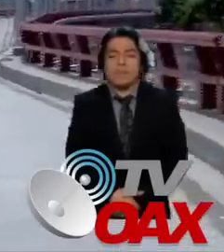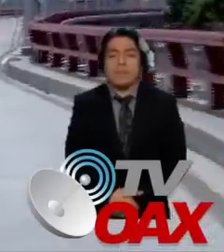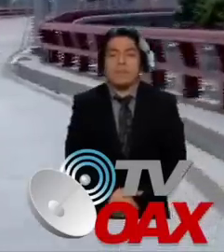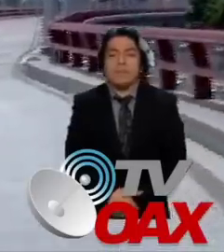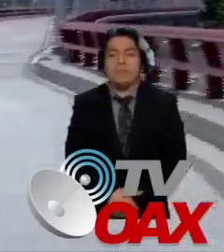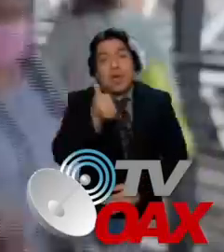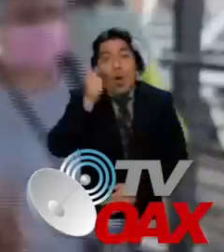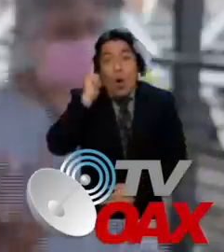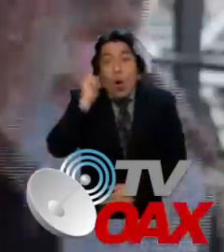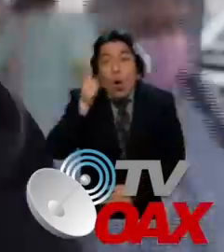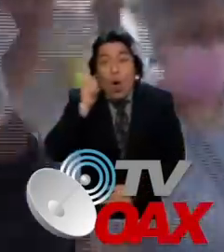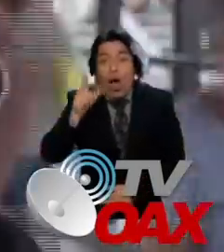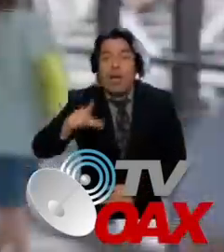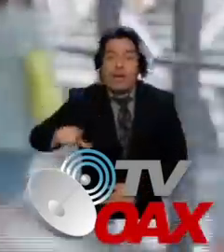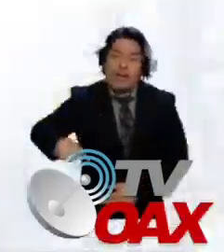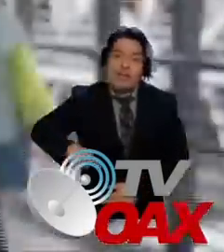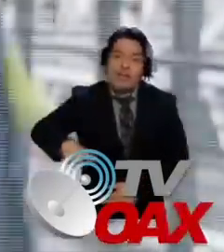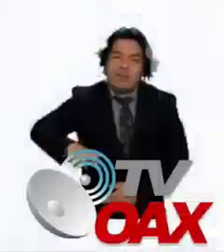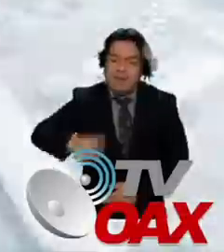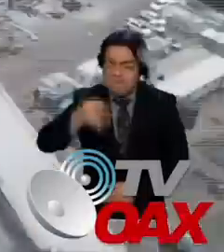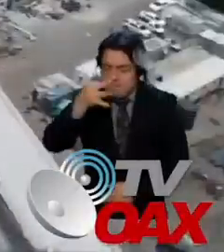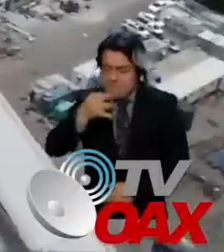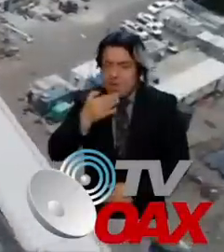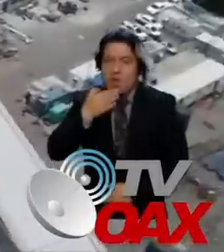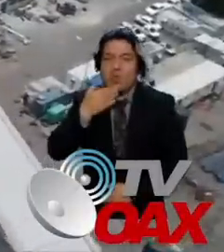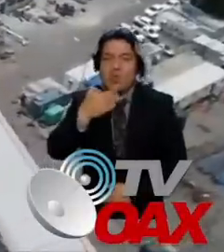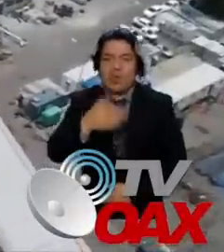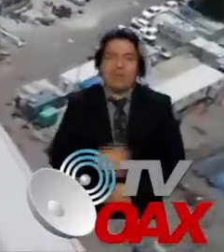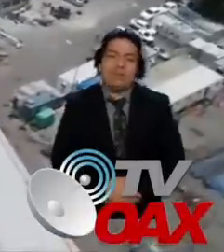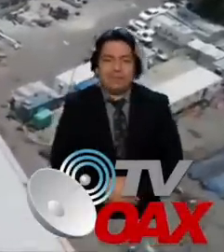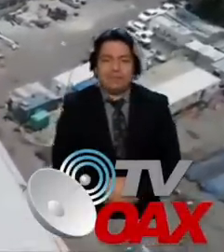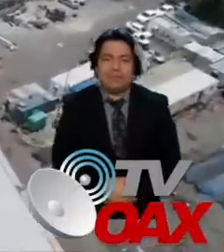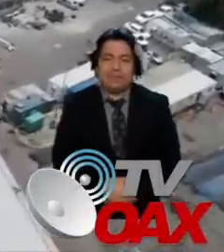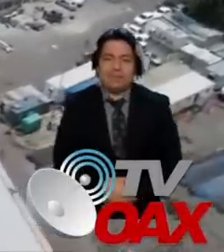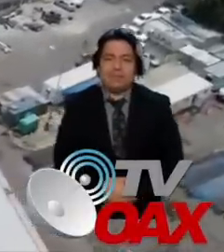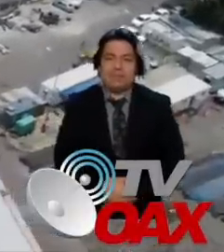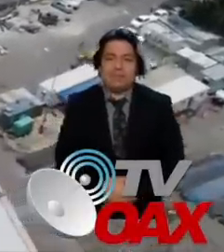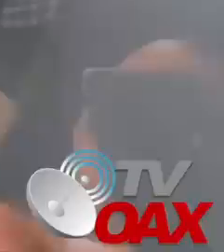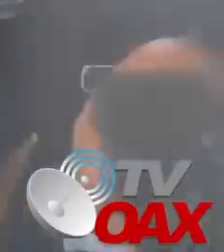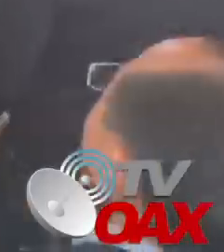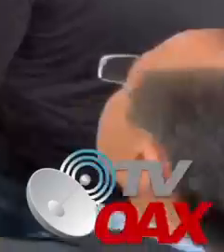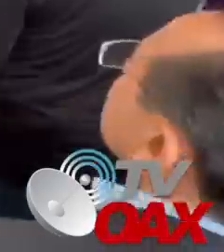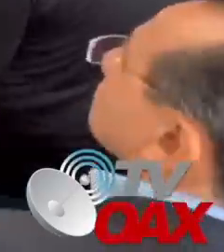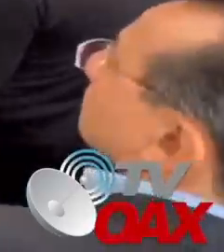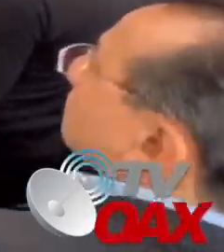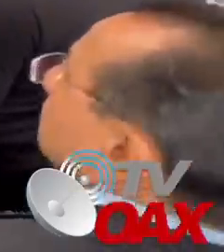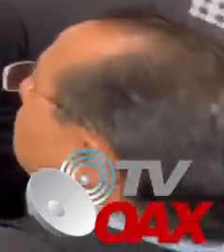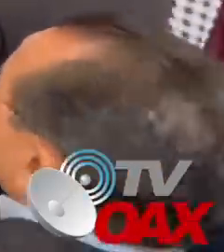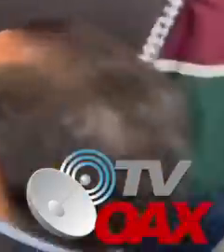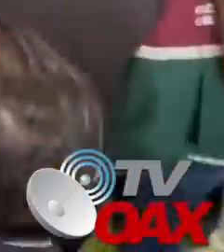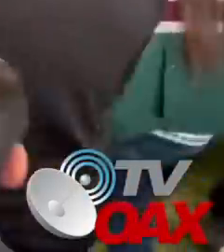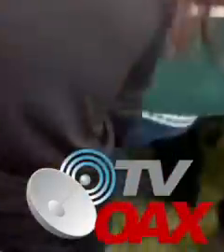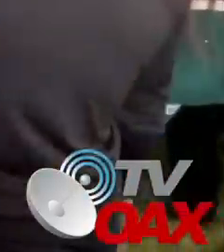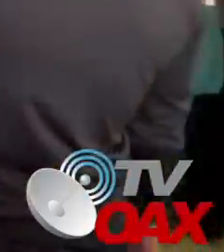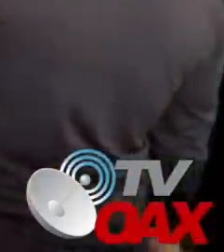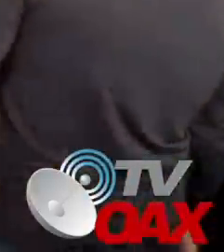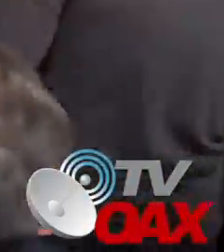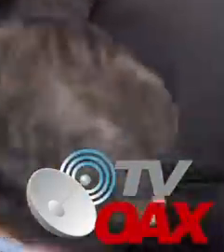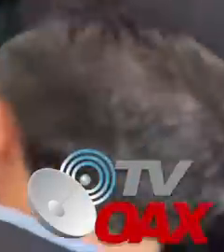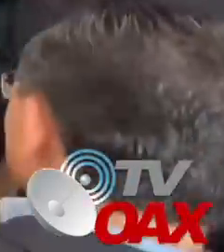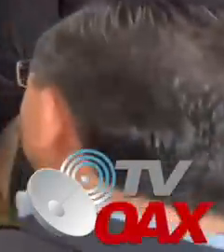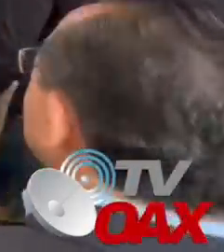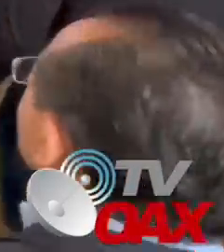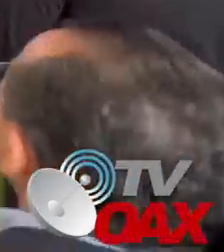operativas de este nuevo medio de transporte en esta gran ciudad. La jefa de gobierno de la Ciudad de